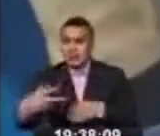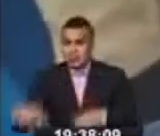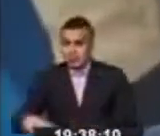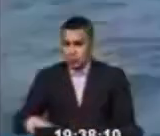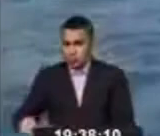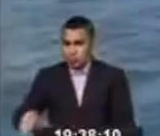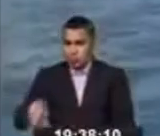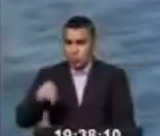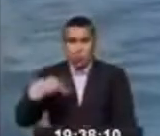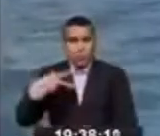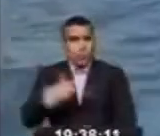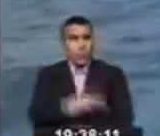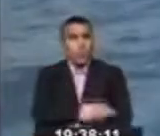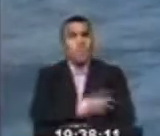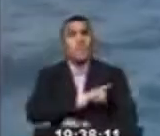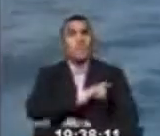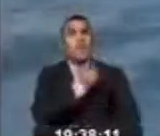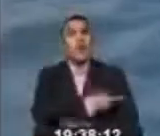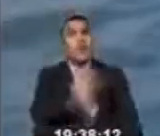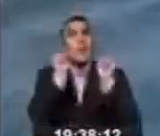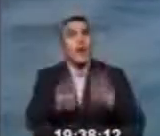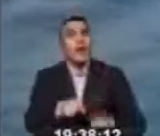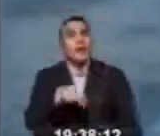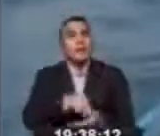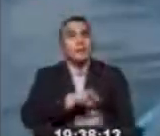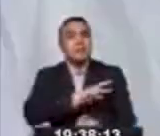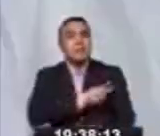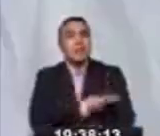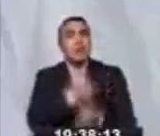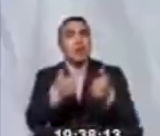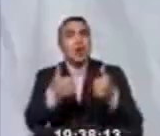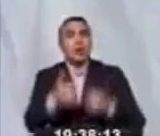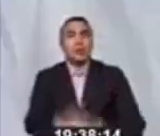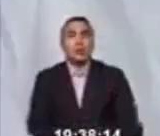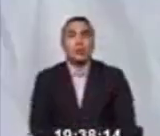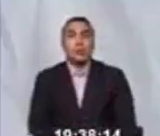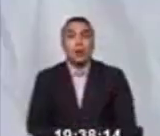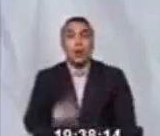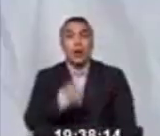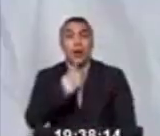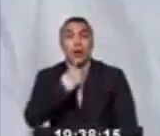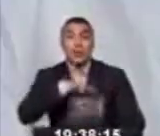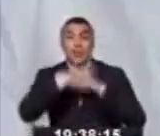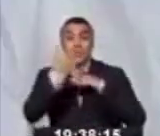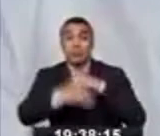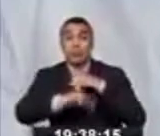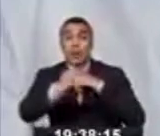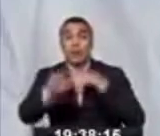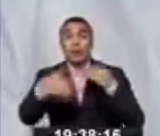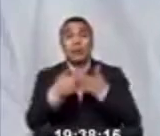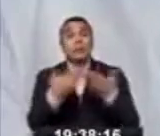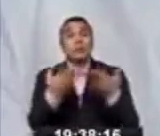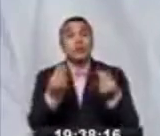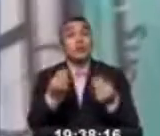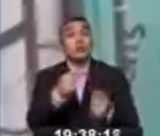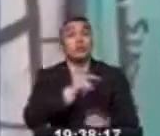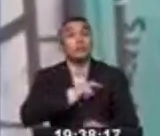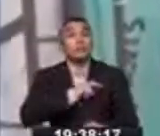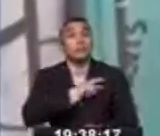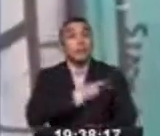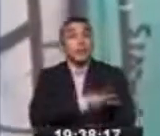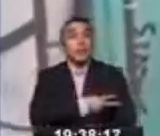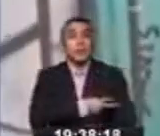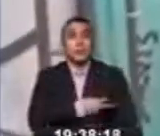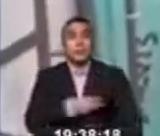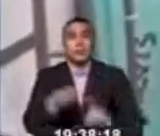medicinales radiquen en el elevado contenido mineral que posee el agua de mar. Y el agua de mar pues tiene todos los elementos, casi todos los elementos de la tabla periódica.